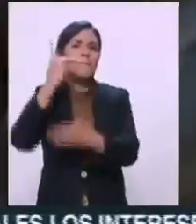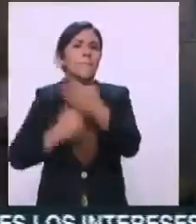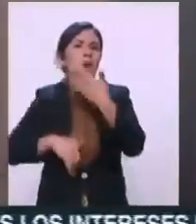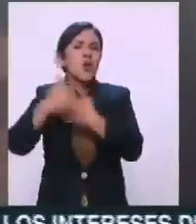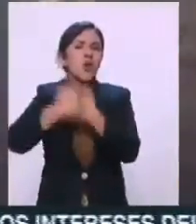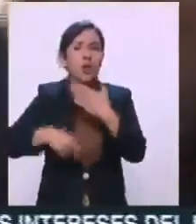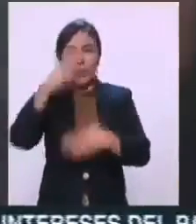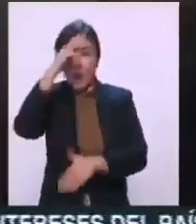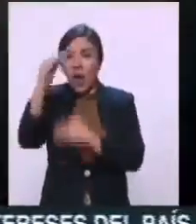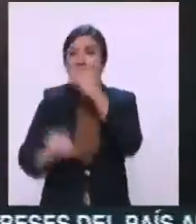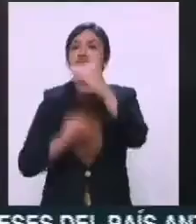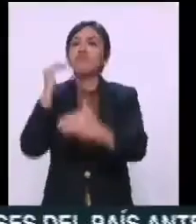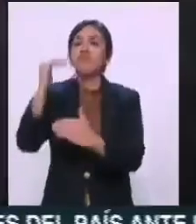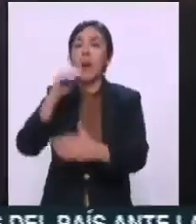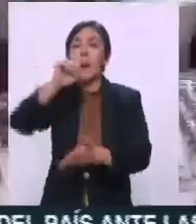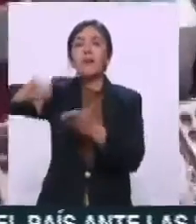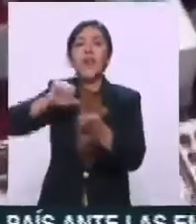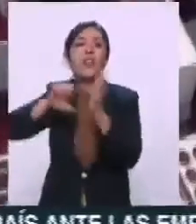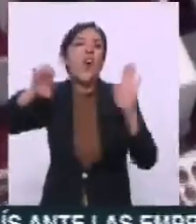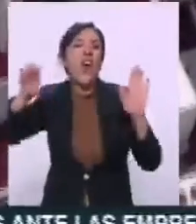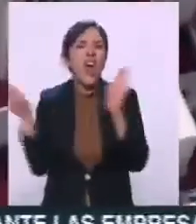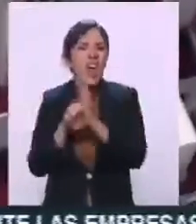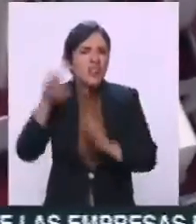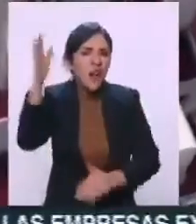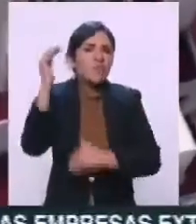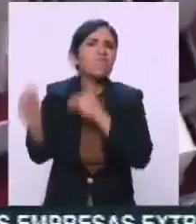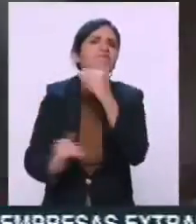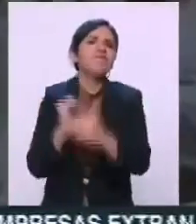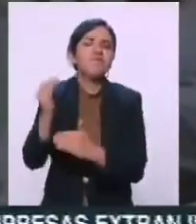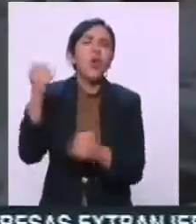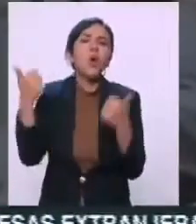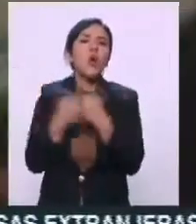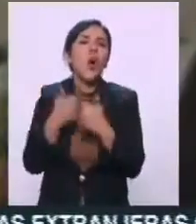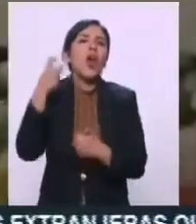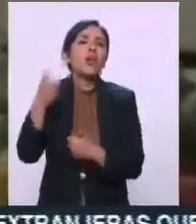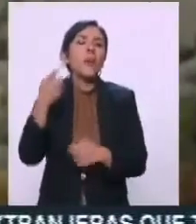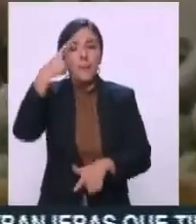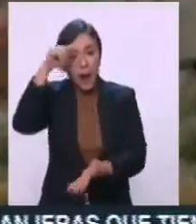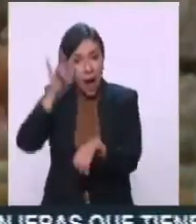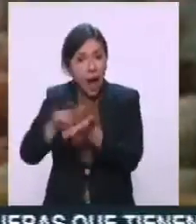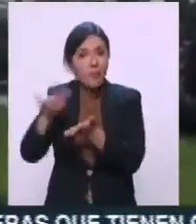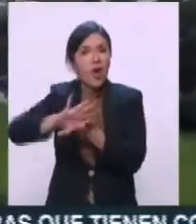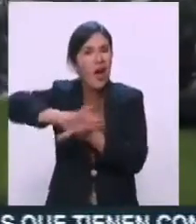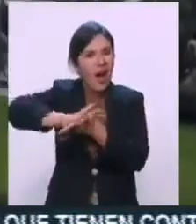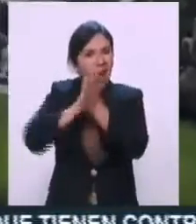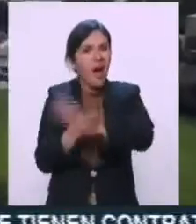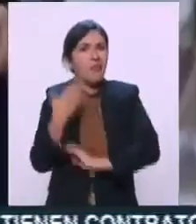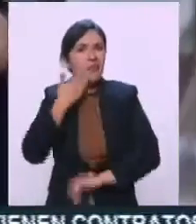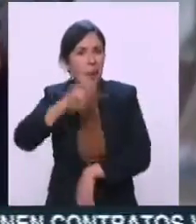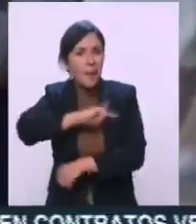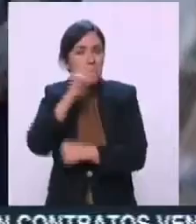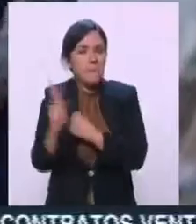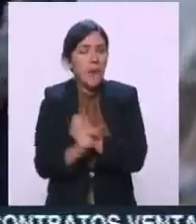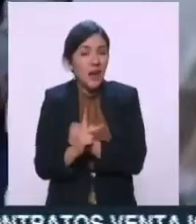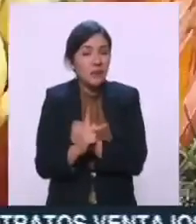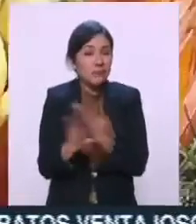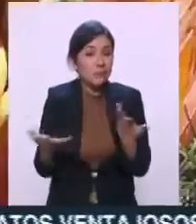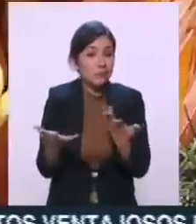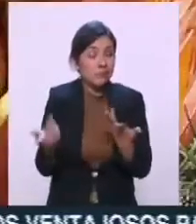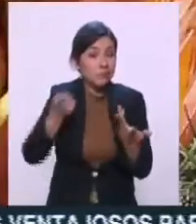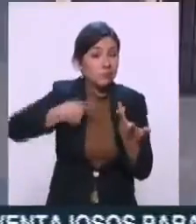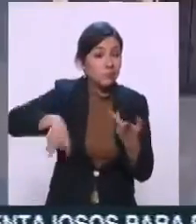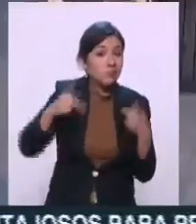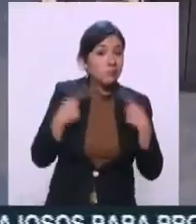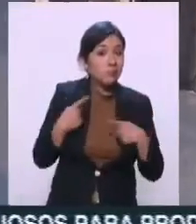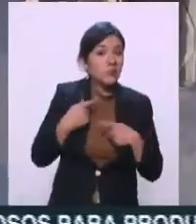social que pone en su centro la ética, que día con día trabaja por una auténtica transformación del país. Los